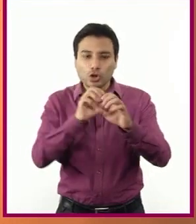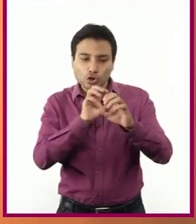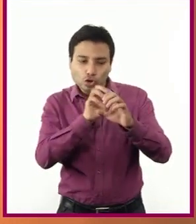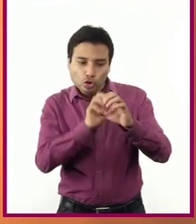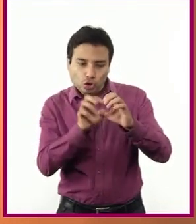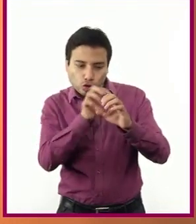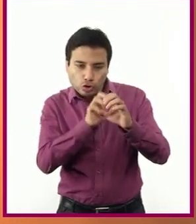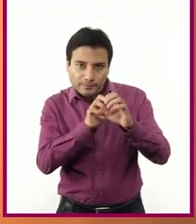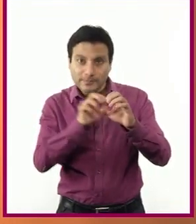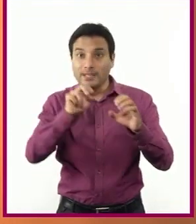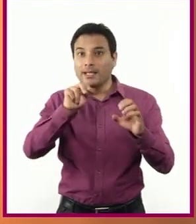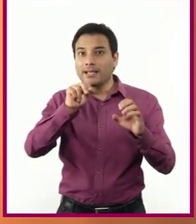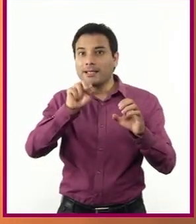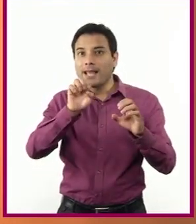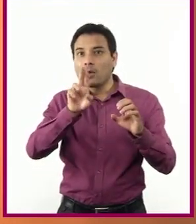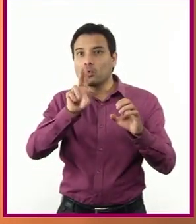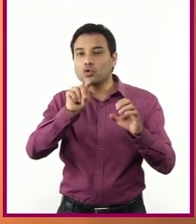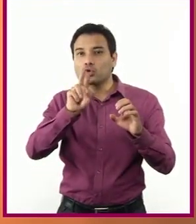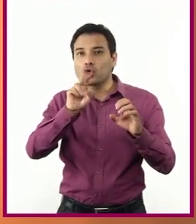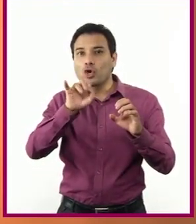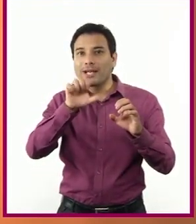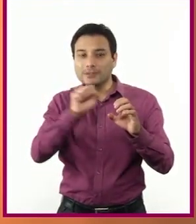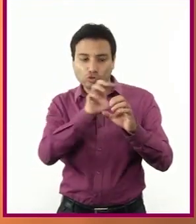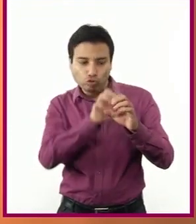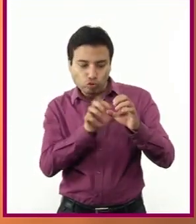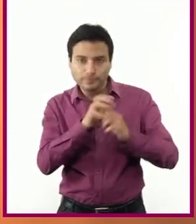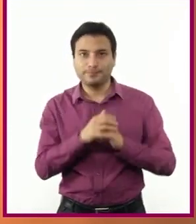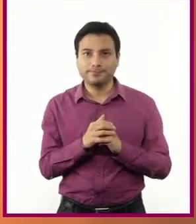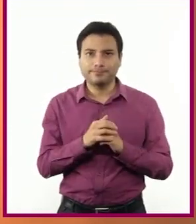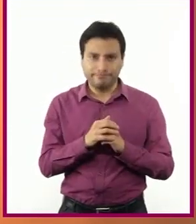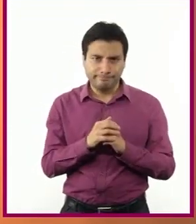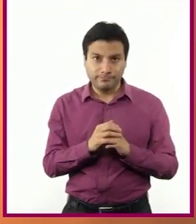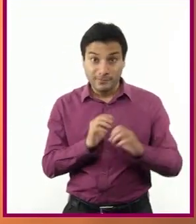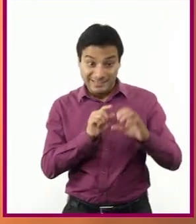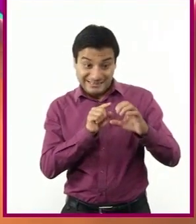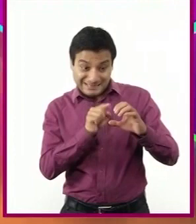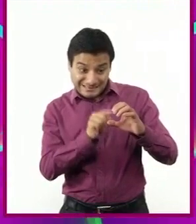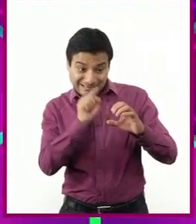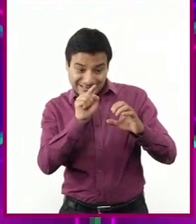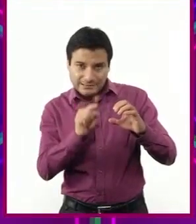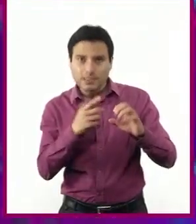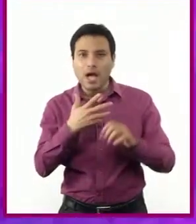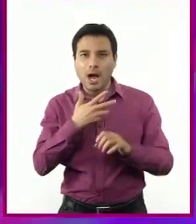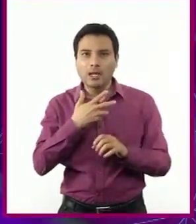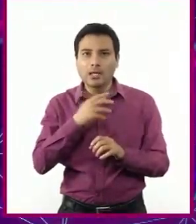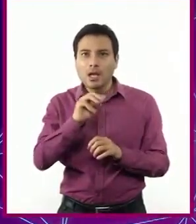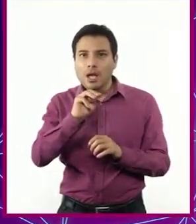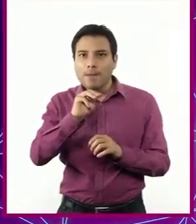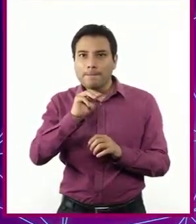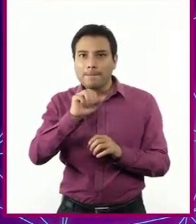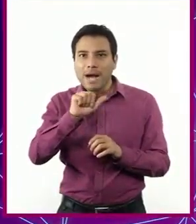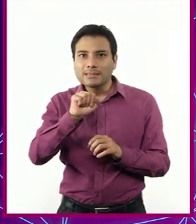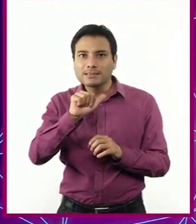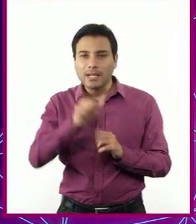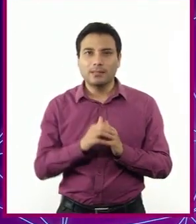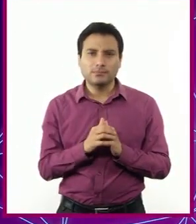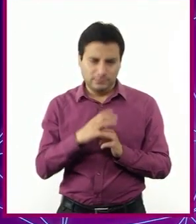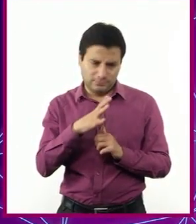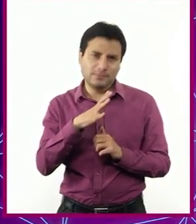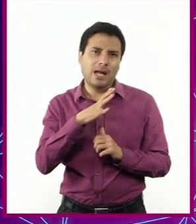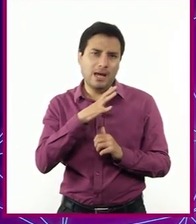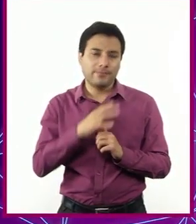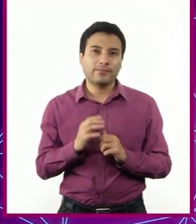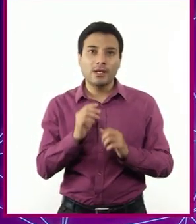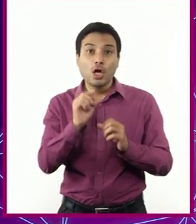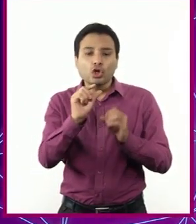una de estas partículas tiene masa, es decir, tiene una cierta cantidad de materia. Se sabe que la masa de un electrón